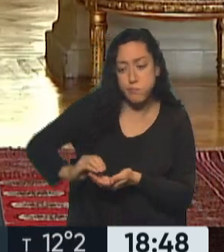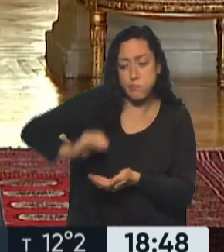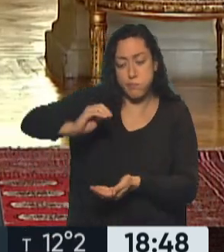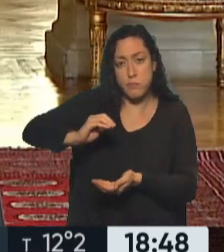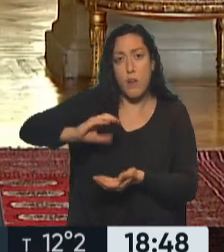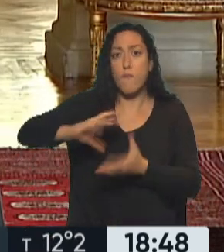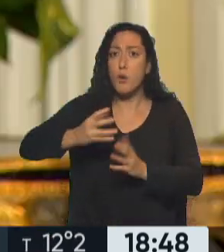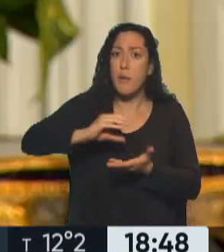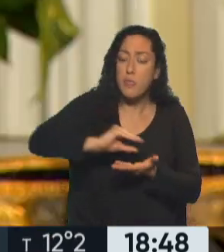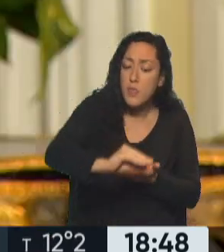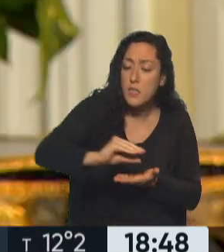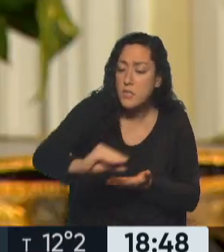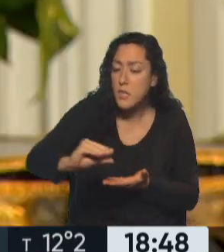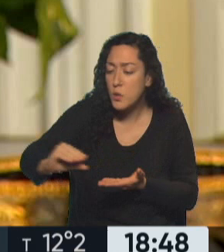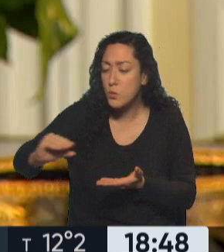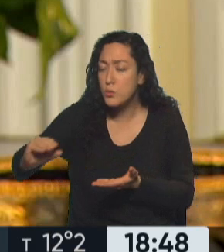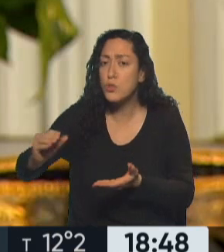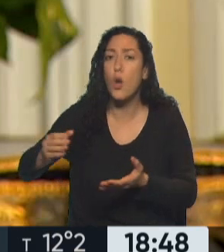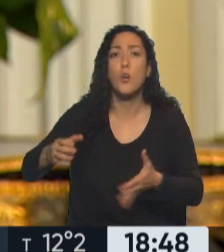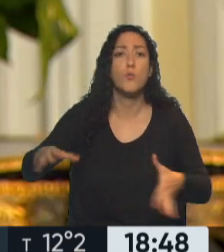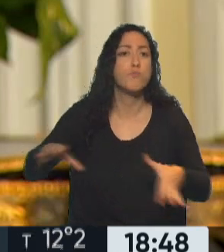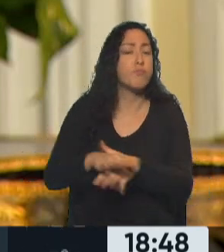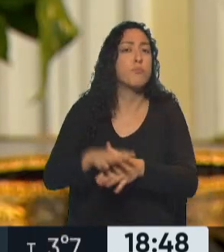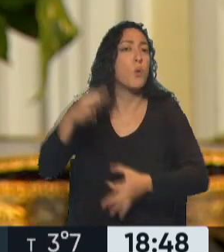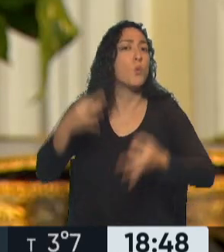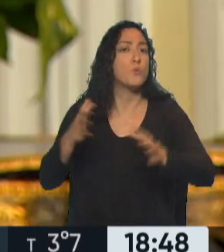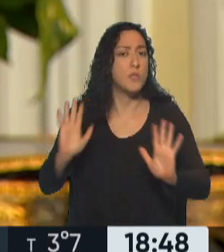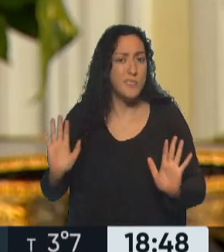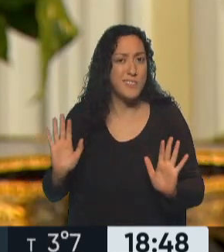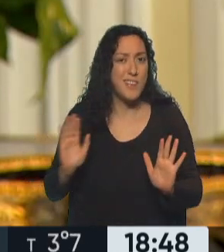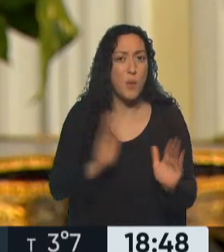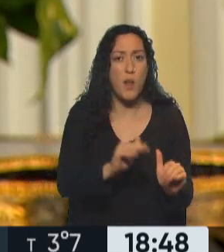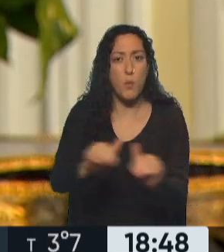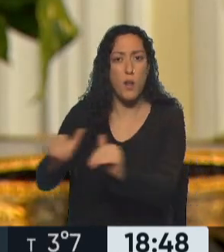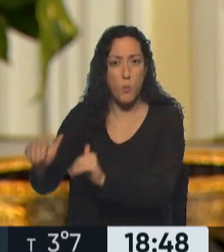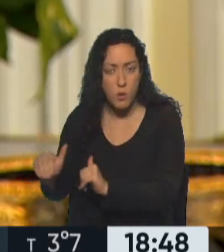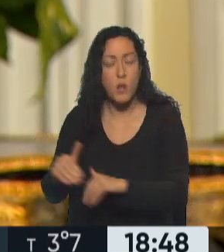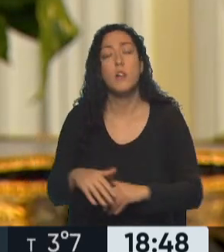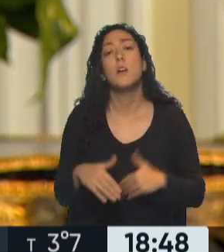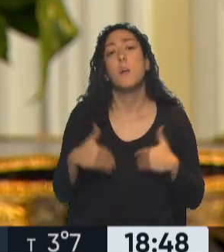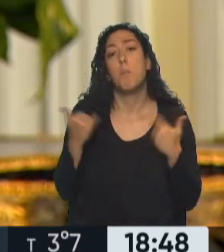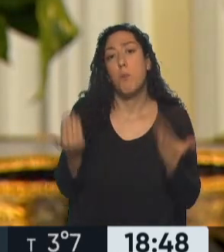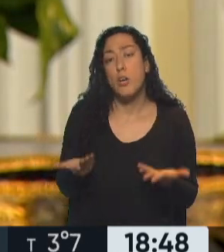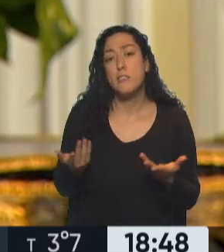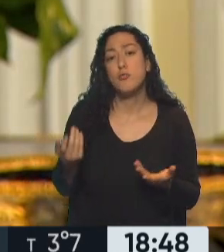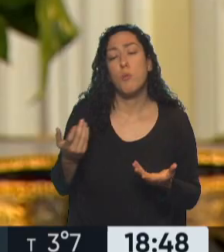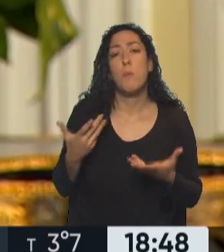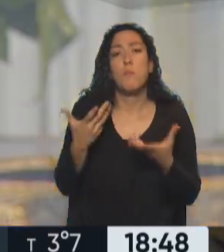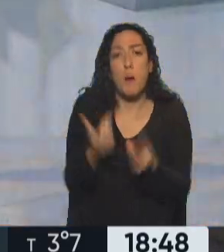que distribuirse de mejor manera entre justamente quienes la producen. Así que en todos esos aspectos vamos a colaborar sin lugar a dudas.